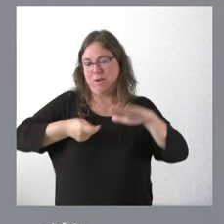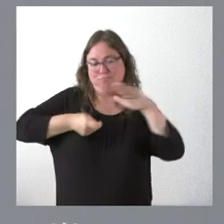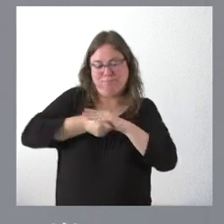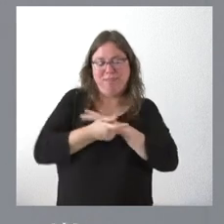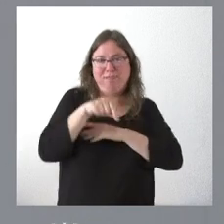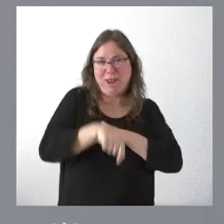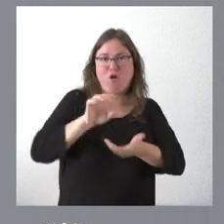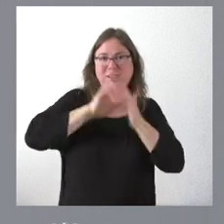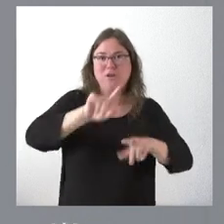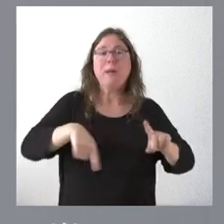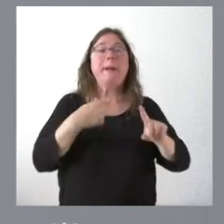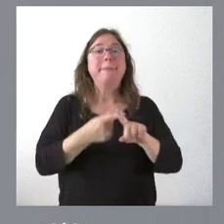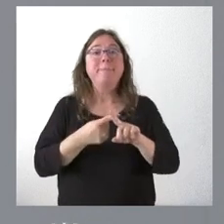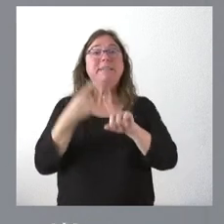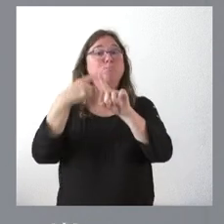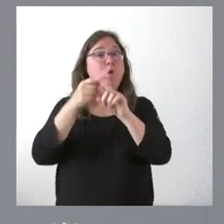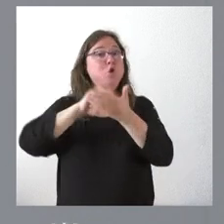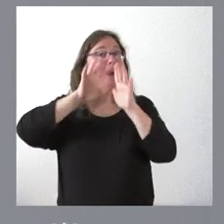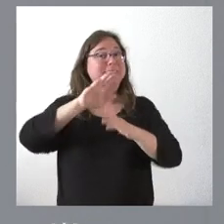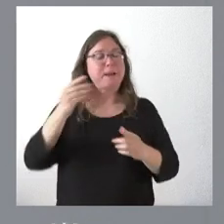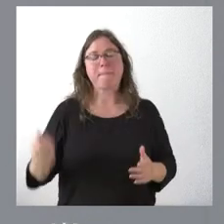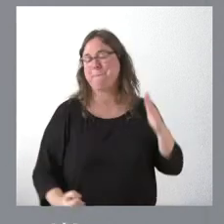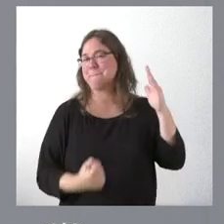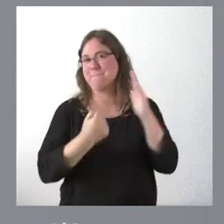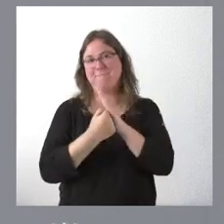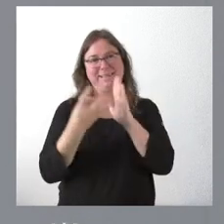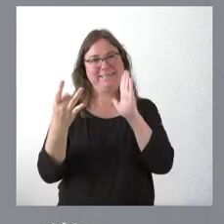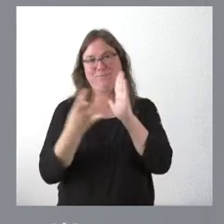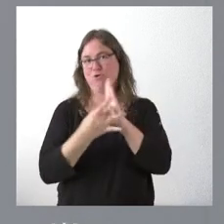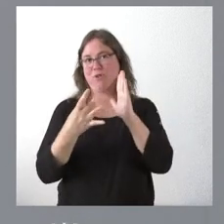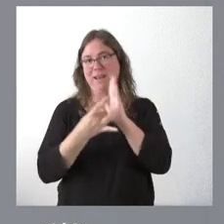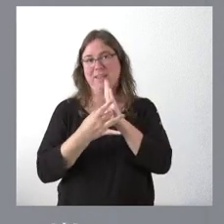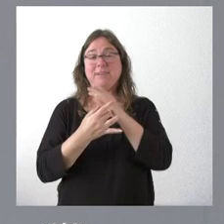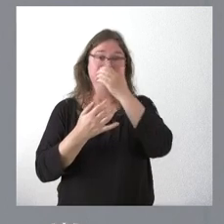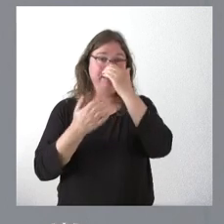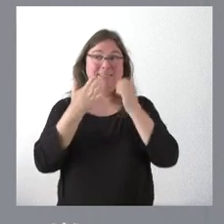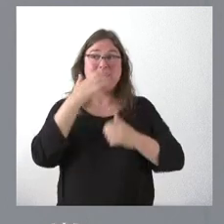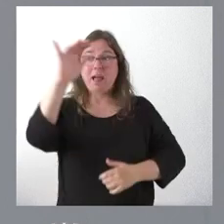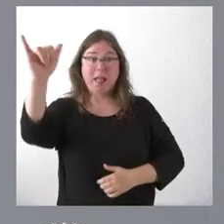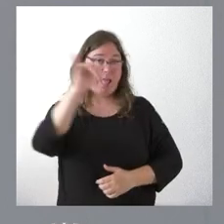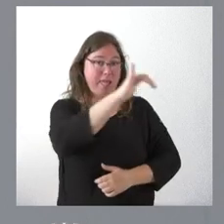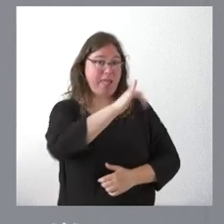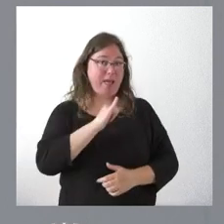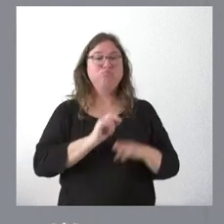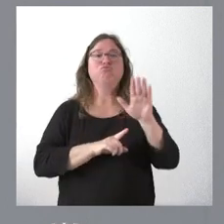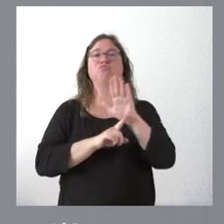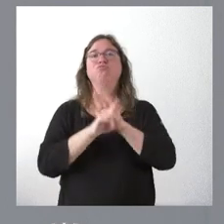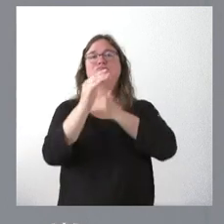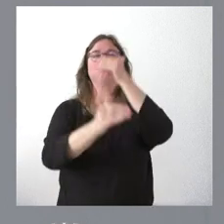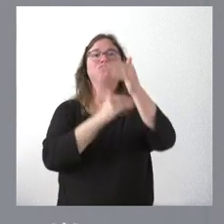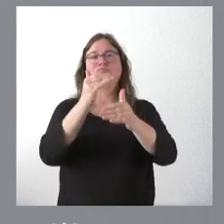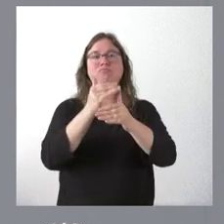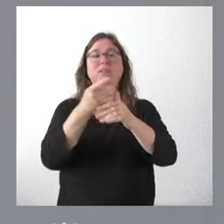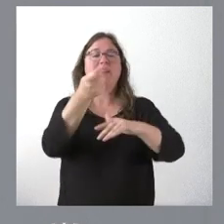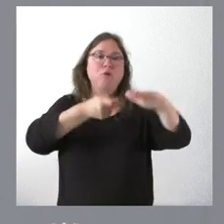a la vez decimos que los productos de Castilla y León son de la máxima calidad y allí donde tienen presencia, pues avanzan y aumentan las